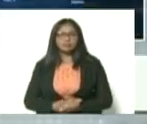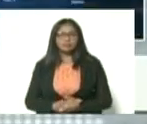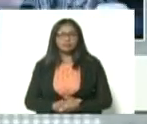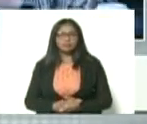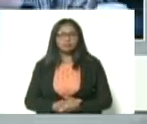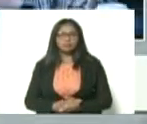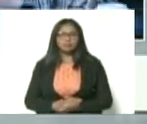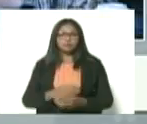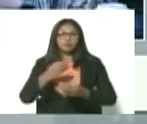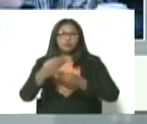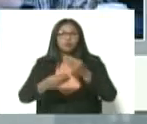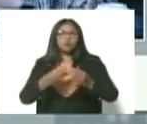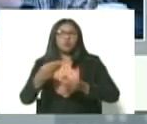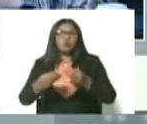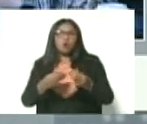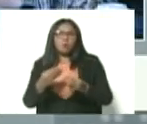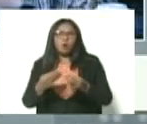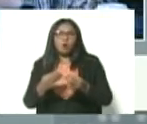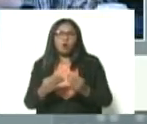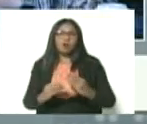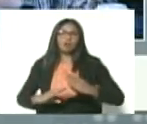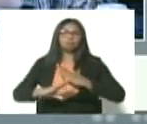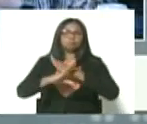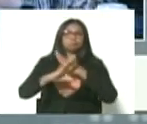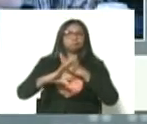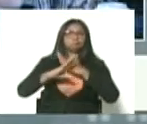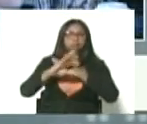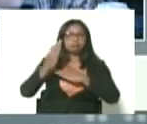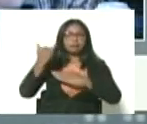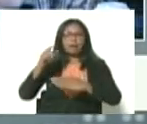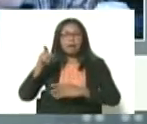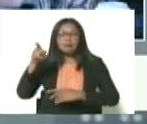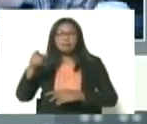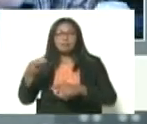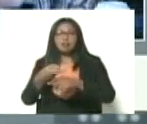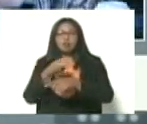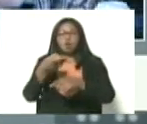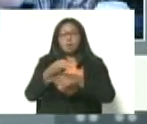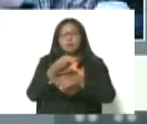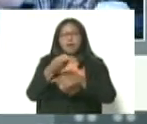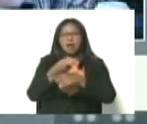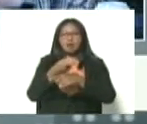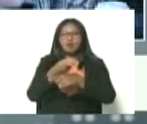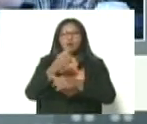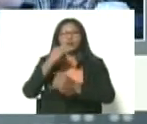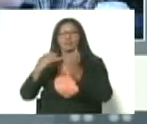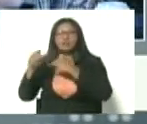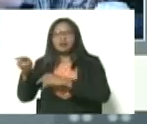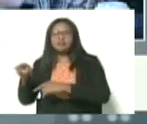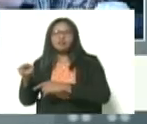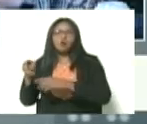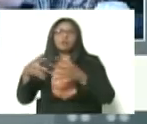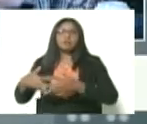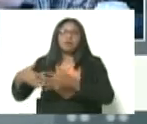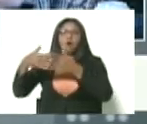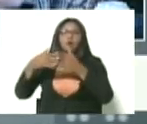cómo las sanciones tomadas desde el gobierno saliente de Estados Unidos, de Donald Trump,